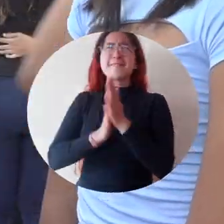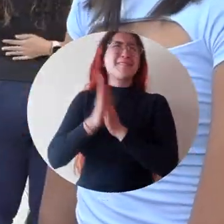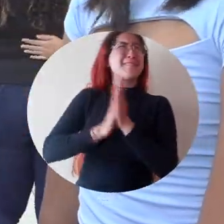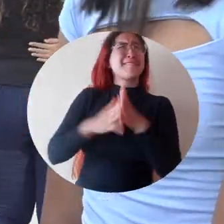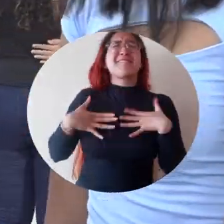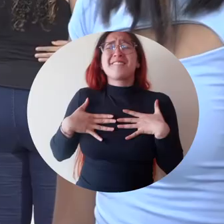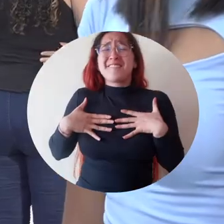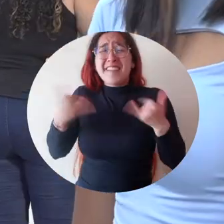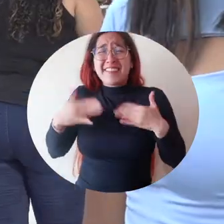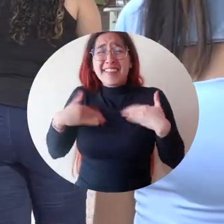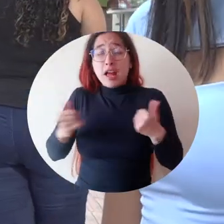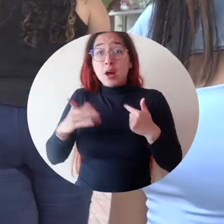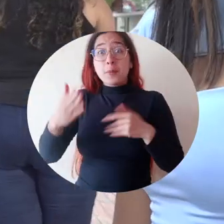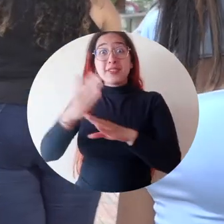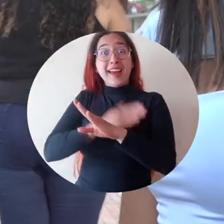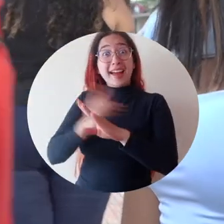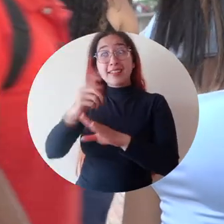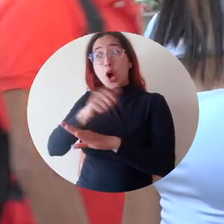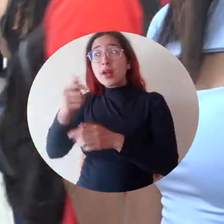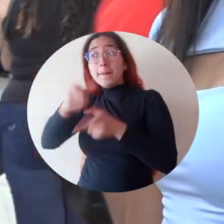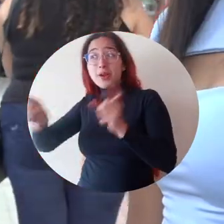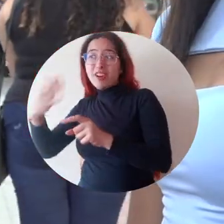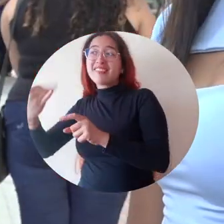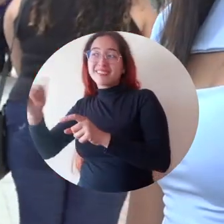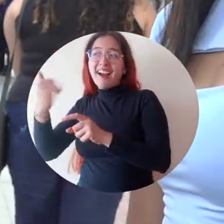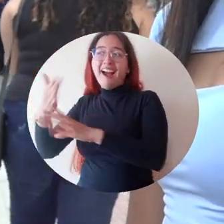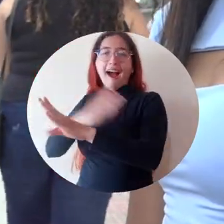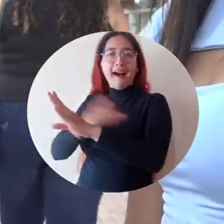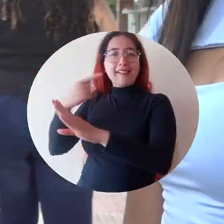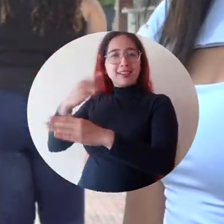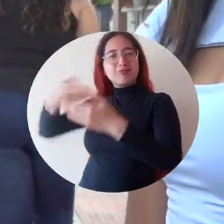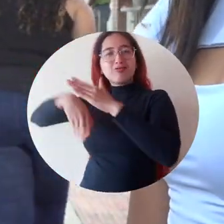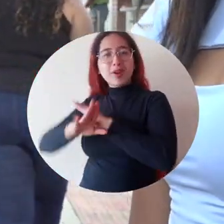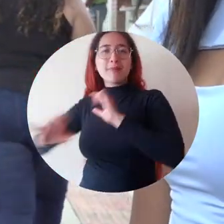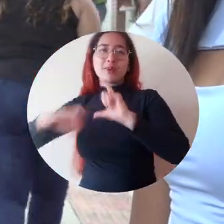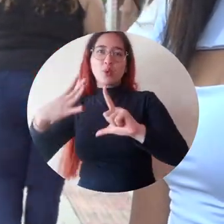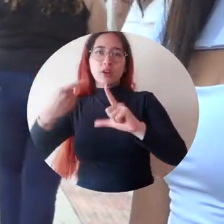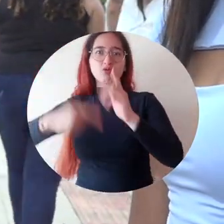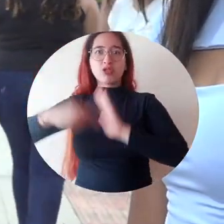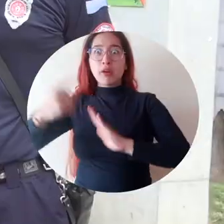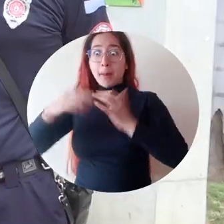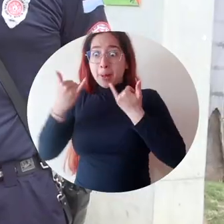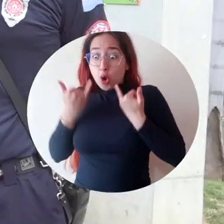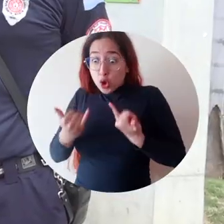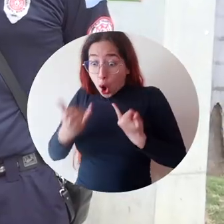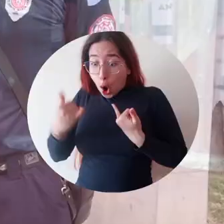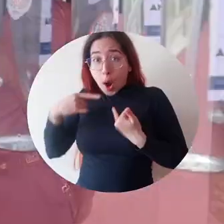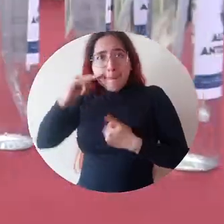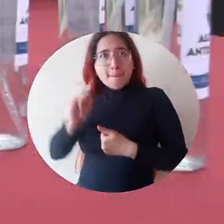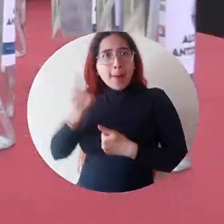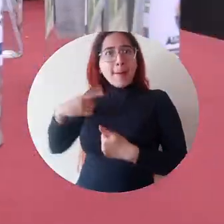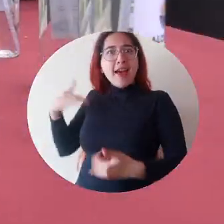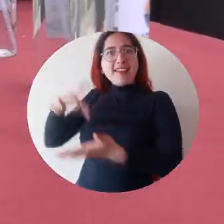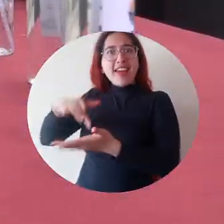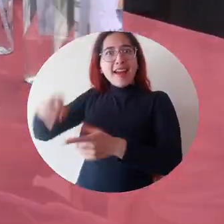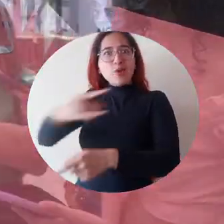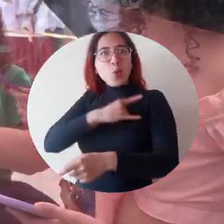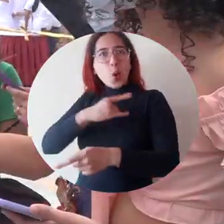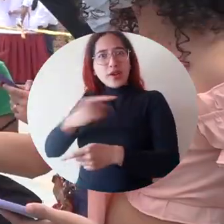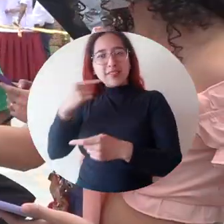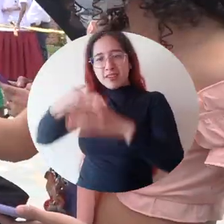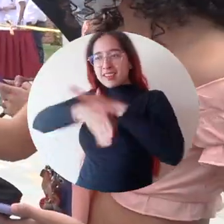porque a diferencia de las otras personas que ingresaron en los semestres pasados, voy a tener la oportunidad de dar